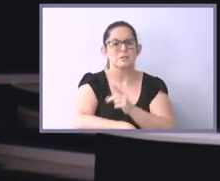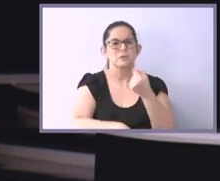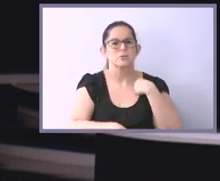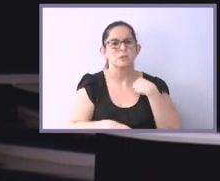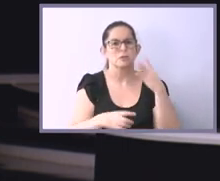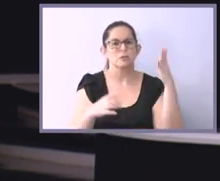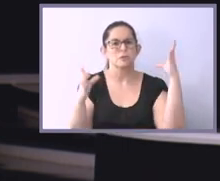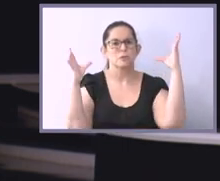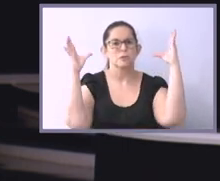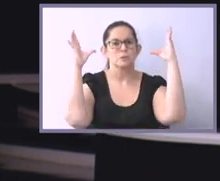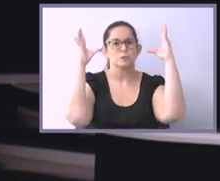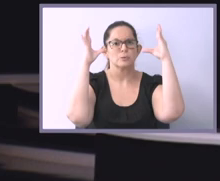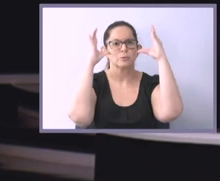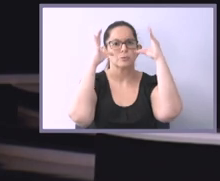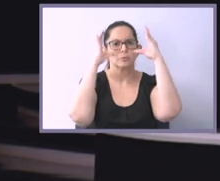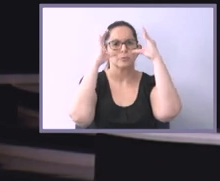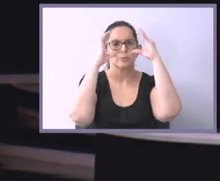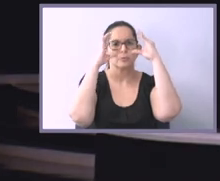habrá oscuridad.